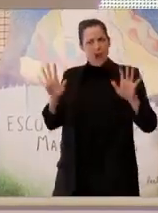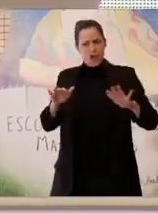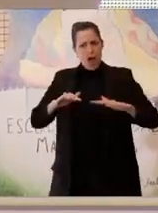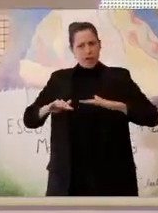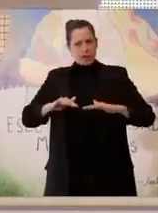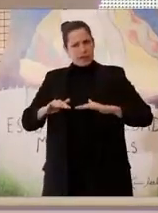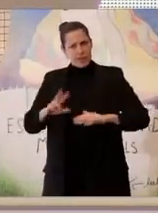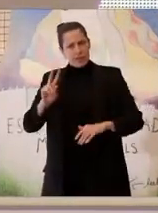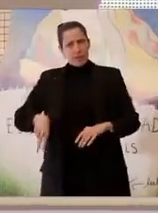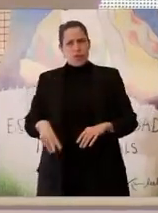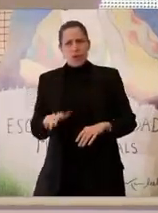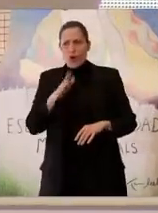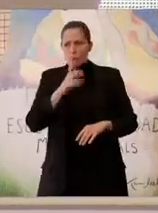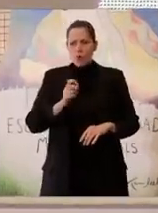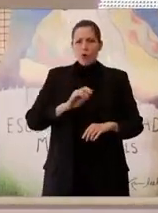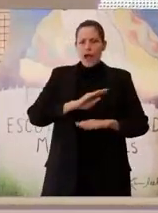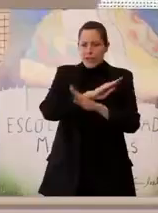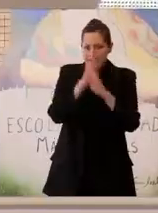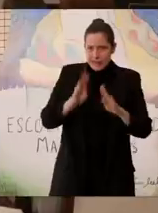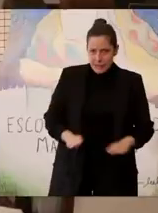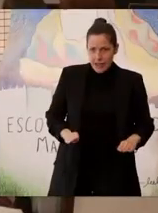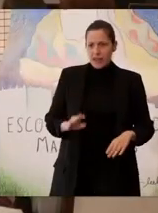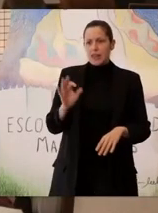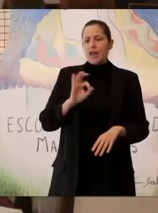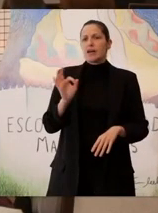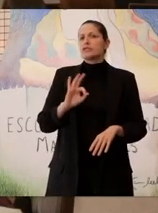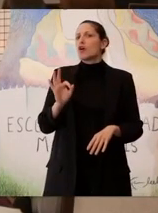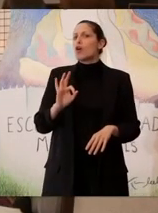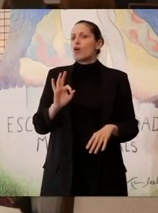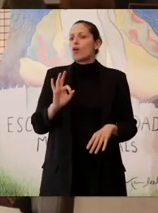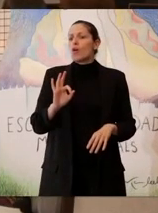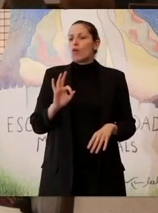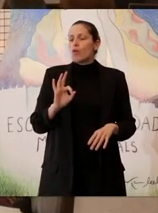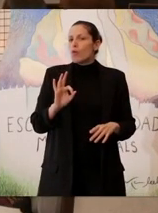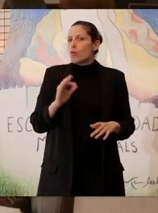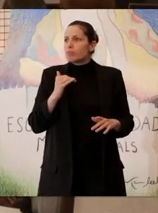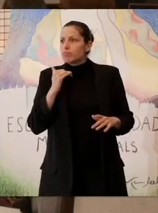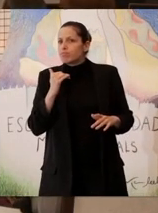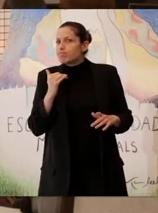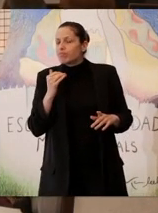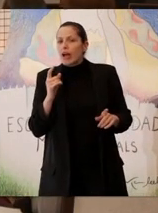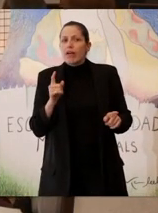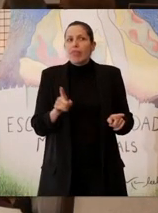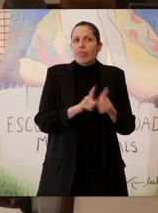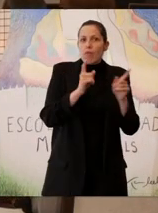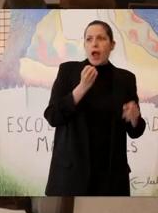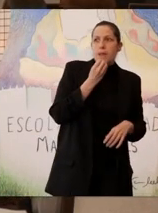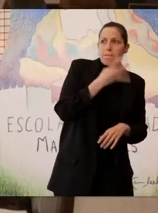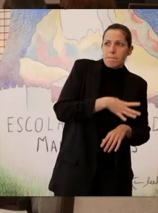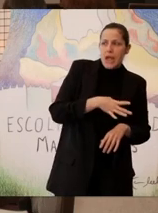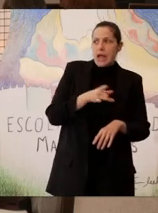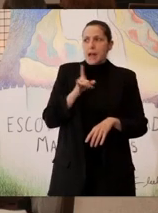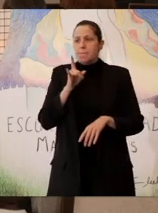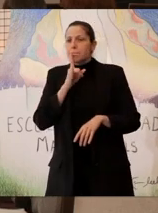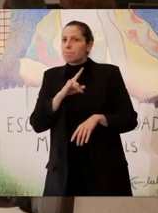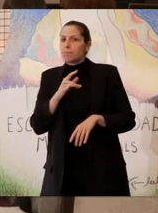Porque nuestras sentencias y nuestras resoluciones tienen una capacidad transformadora en la realidad, para bien y para mal. Y yo creo que ese es el